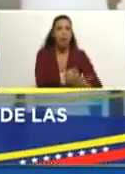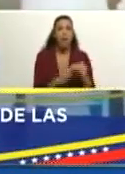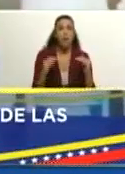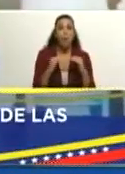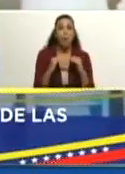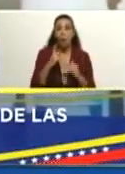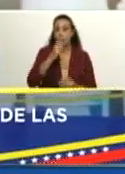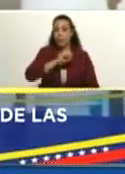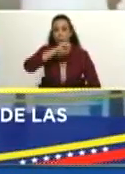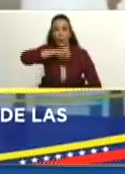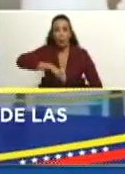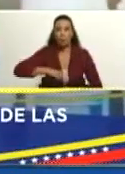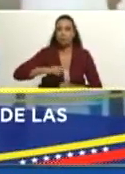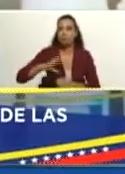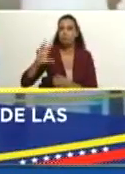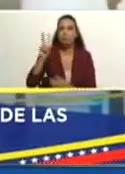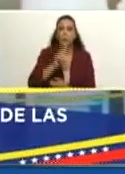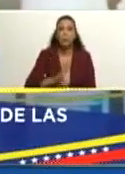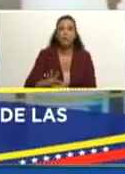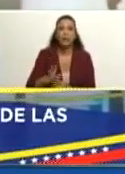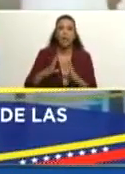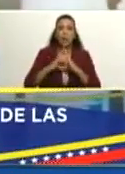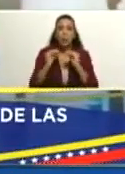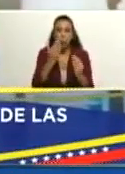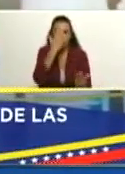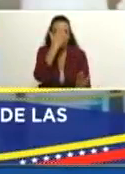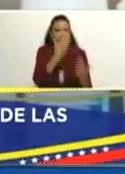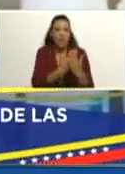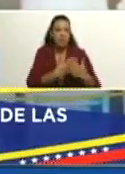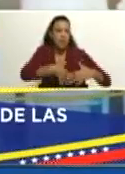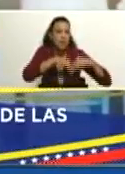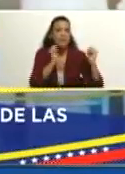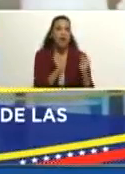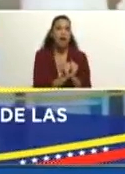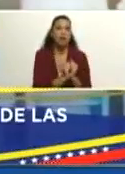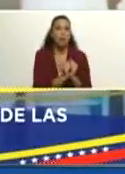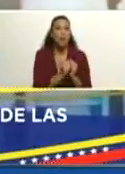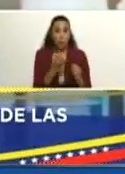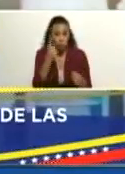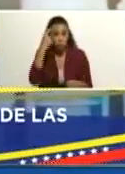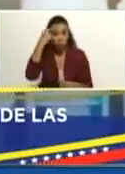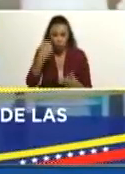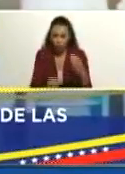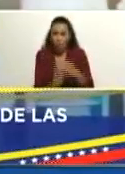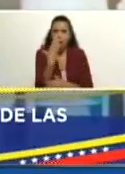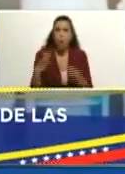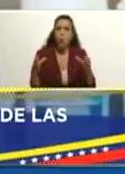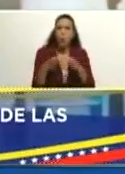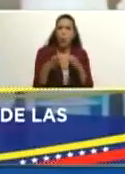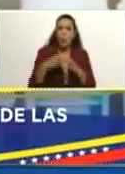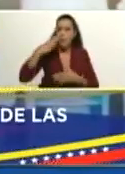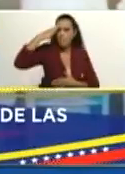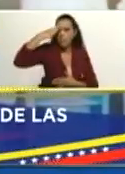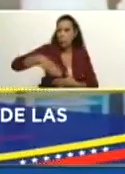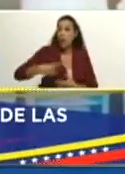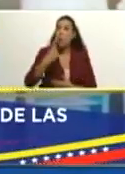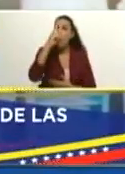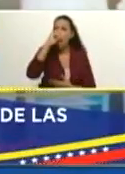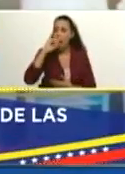quienes amamos a Venezuela, en todos los frentes de batalla. Por eso yo creé los bricomiles. Los creé más o menos hace un